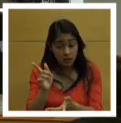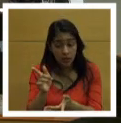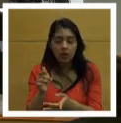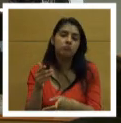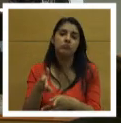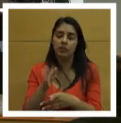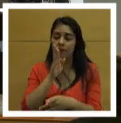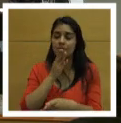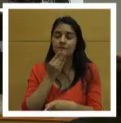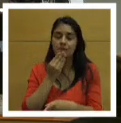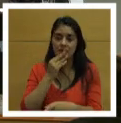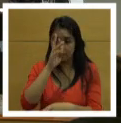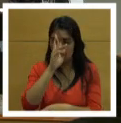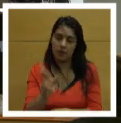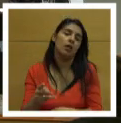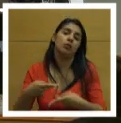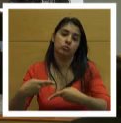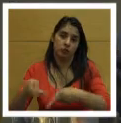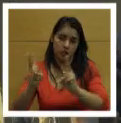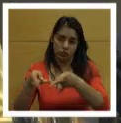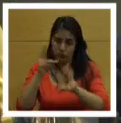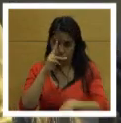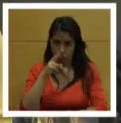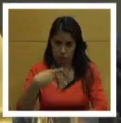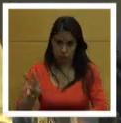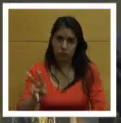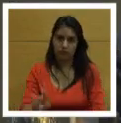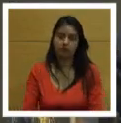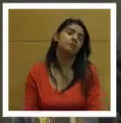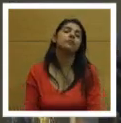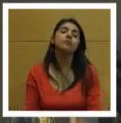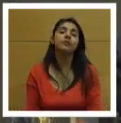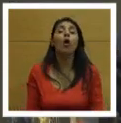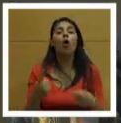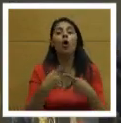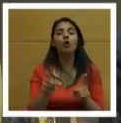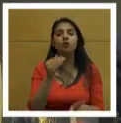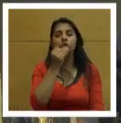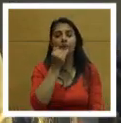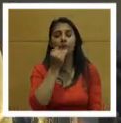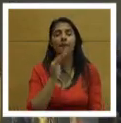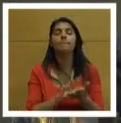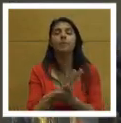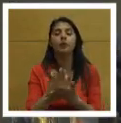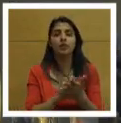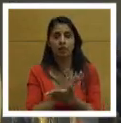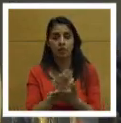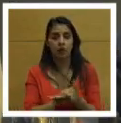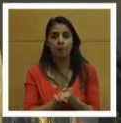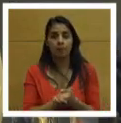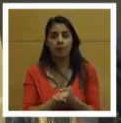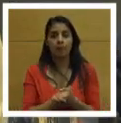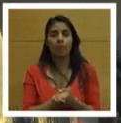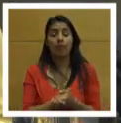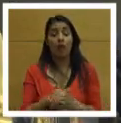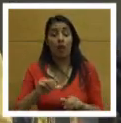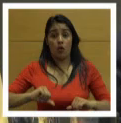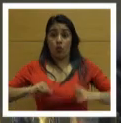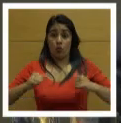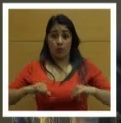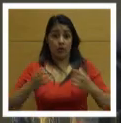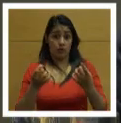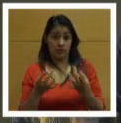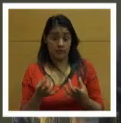bien? Ya. ¿Bien? Ya. Otro caso también, por ejemplo, es un caso de una adolescente